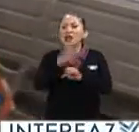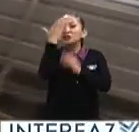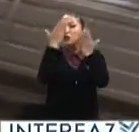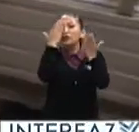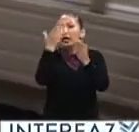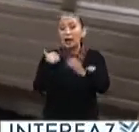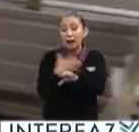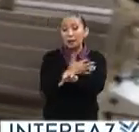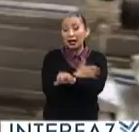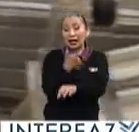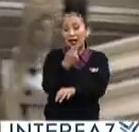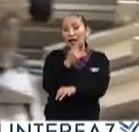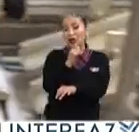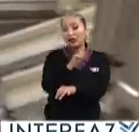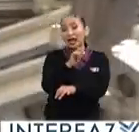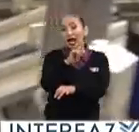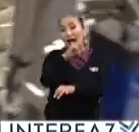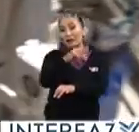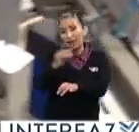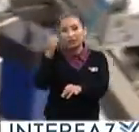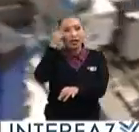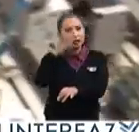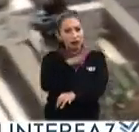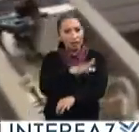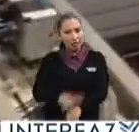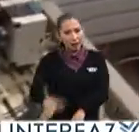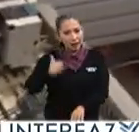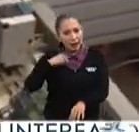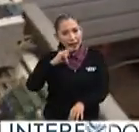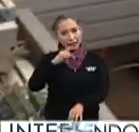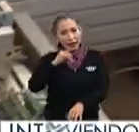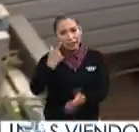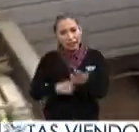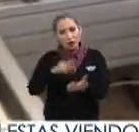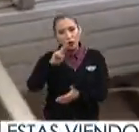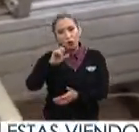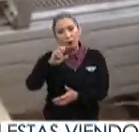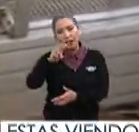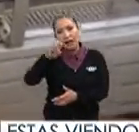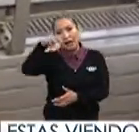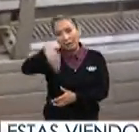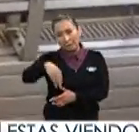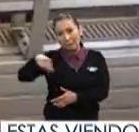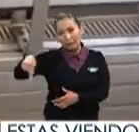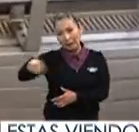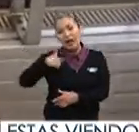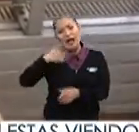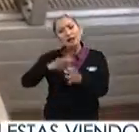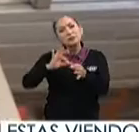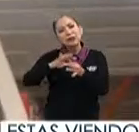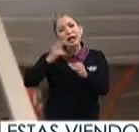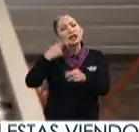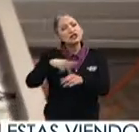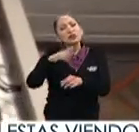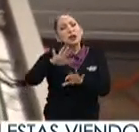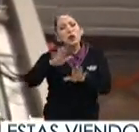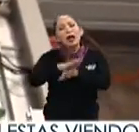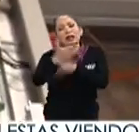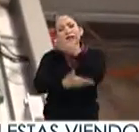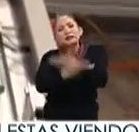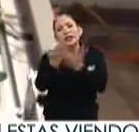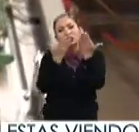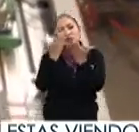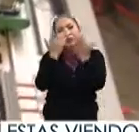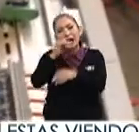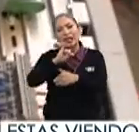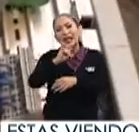vocacional nos acompaña Gerardo de Alba Mora, director general de Ingeniería de la Universidad del Valle de México, quien nos platicará sobre la oferta